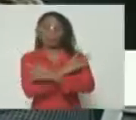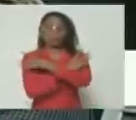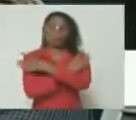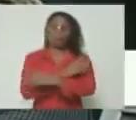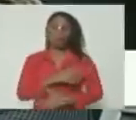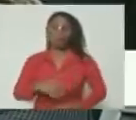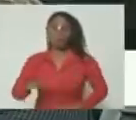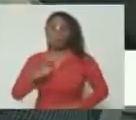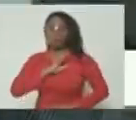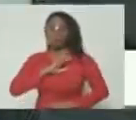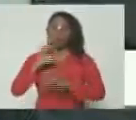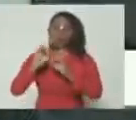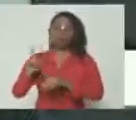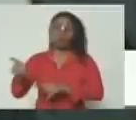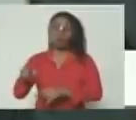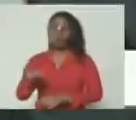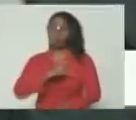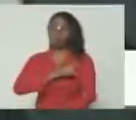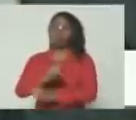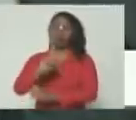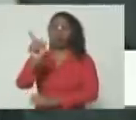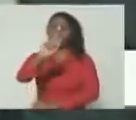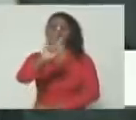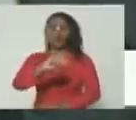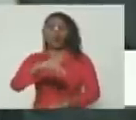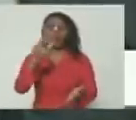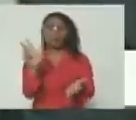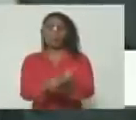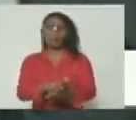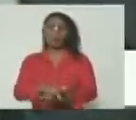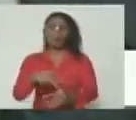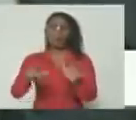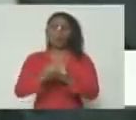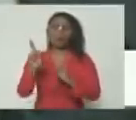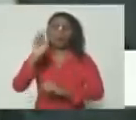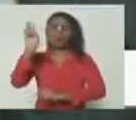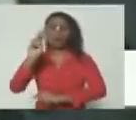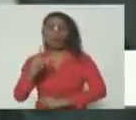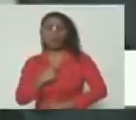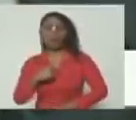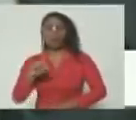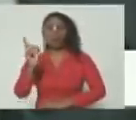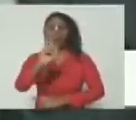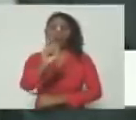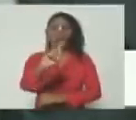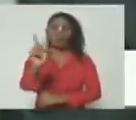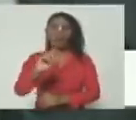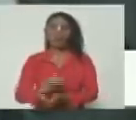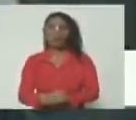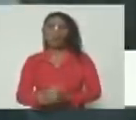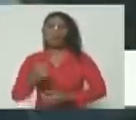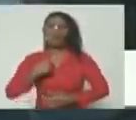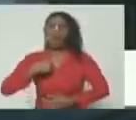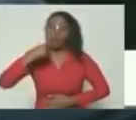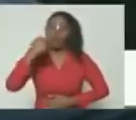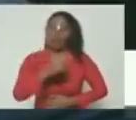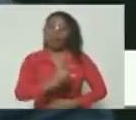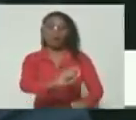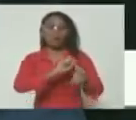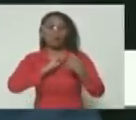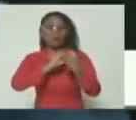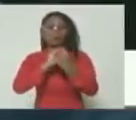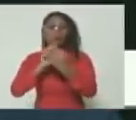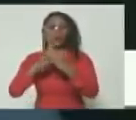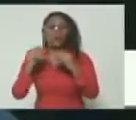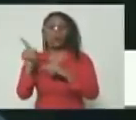colonialista que le pueden decir a Venezuela, no aprueben la ley de ciudades comunales. Al contrario, yo digo, discutan todas estas